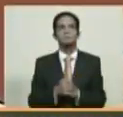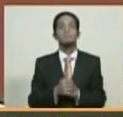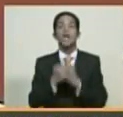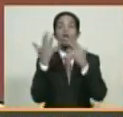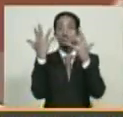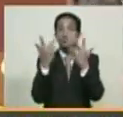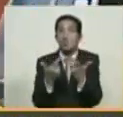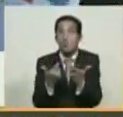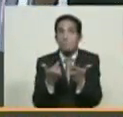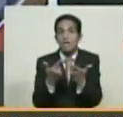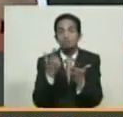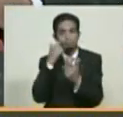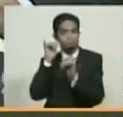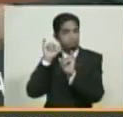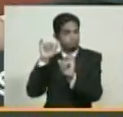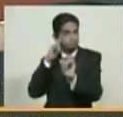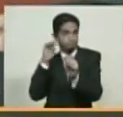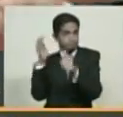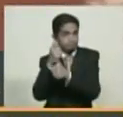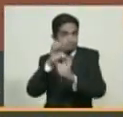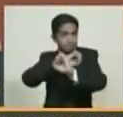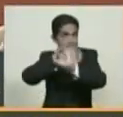números hablan por sí solos.